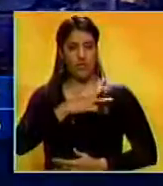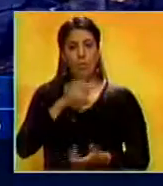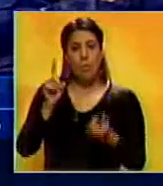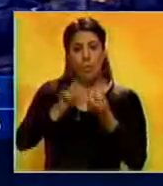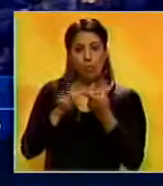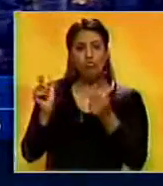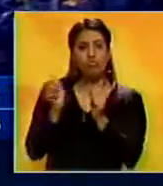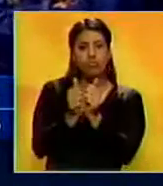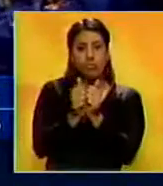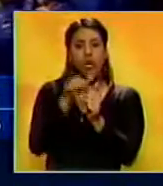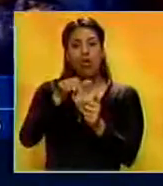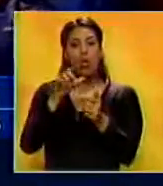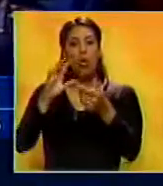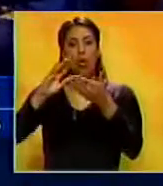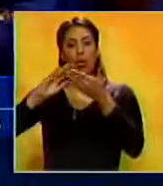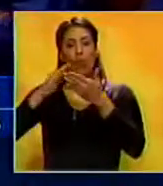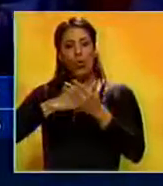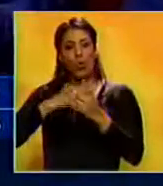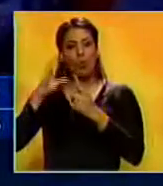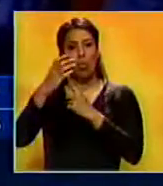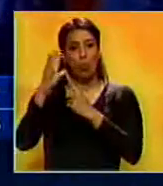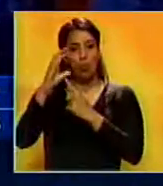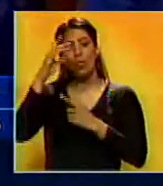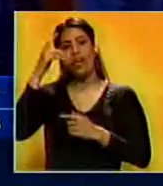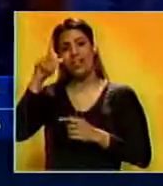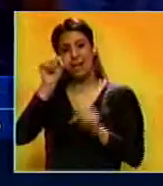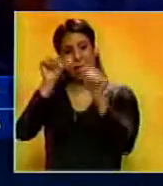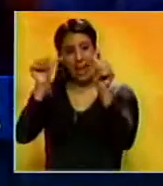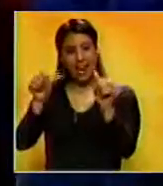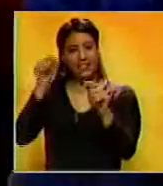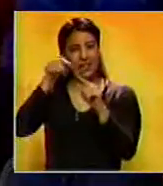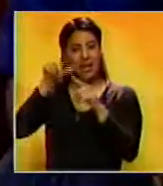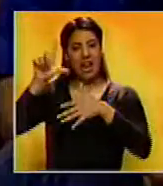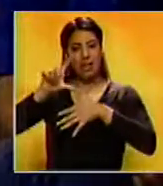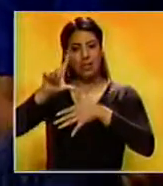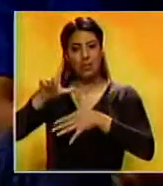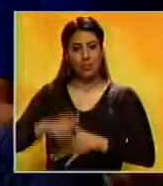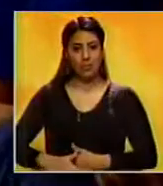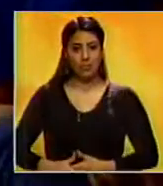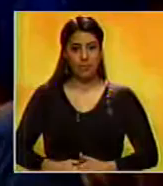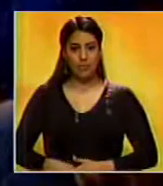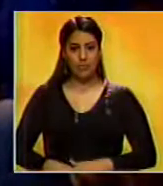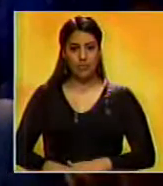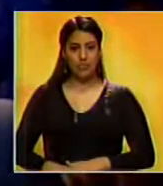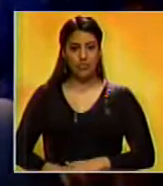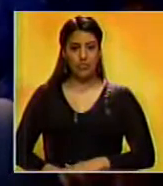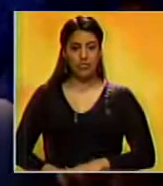multidisciplinario de la cultura y del arte con énfasis en el arte latinoamericano.